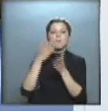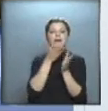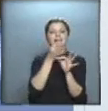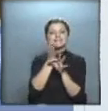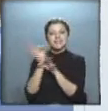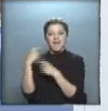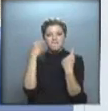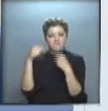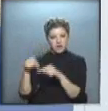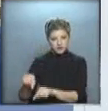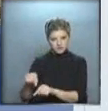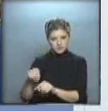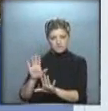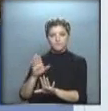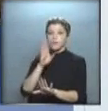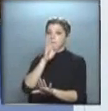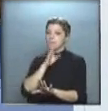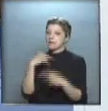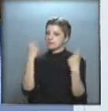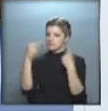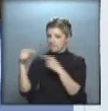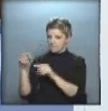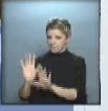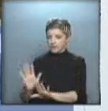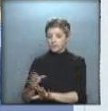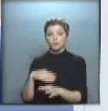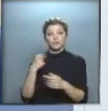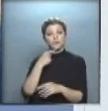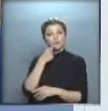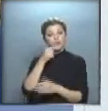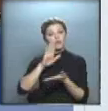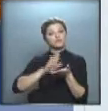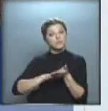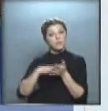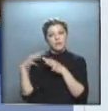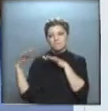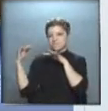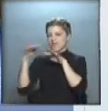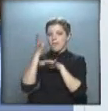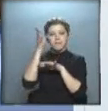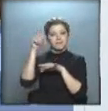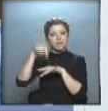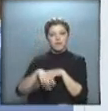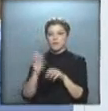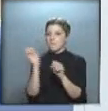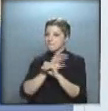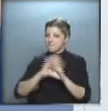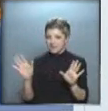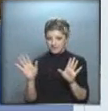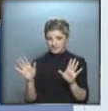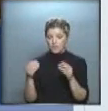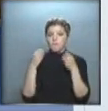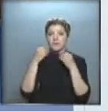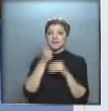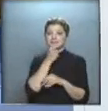diferenciadas, de paciencias diferenciadas, y por eso siempre digo que la masividad y la homogeneidad son un cóctel explosivo,